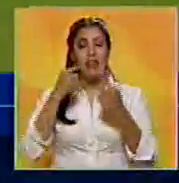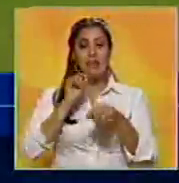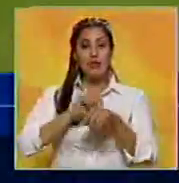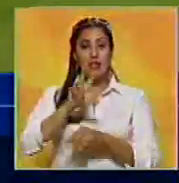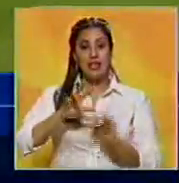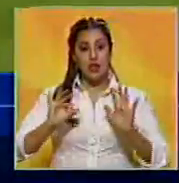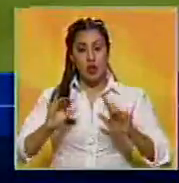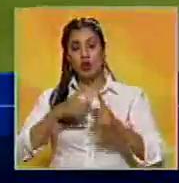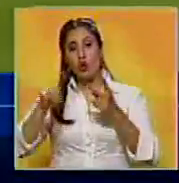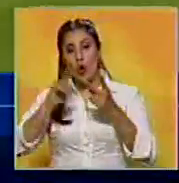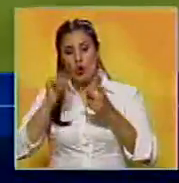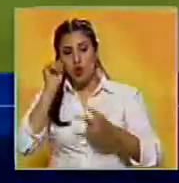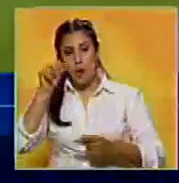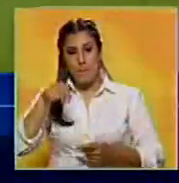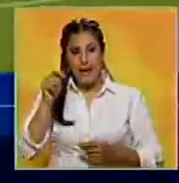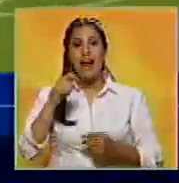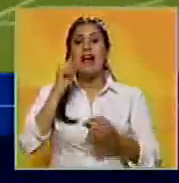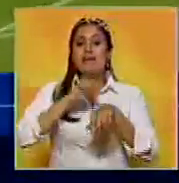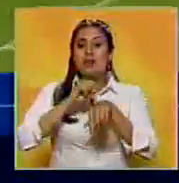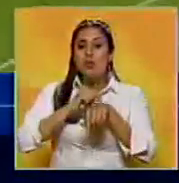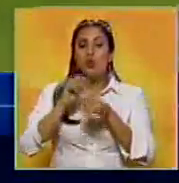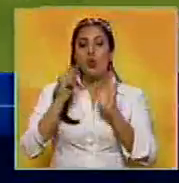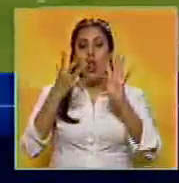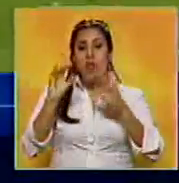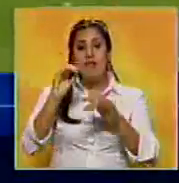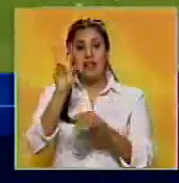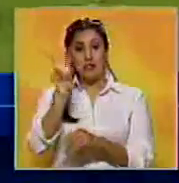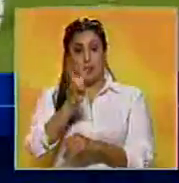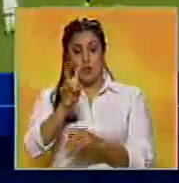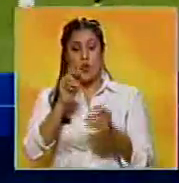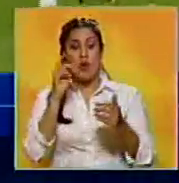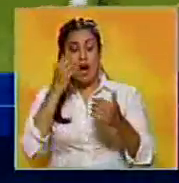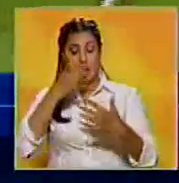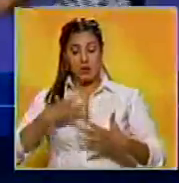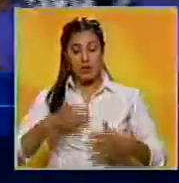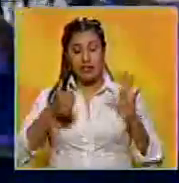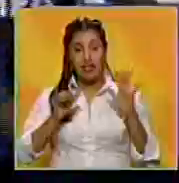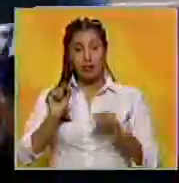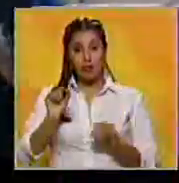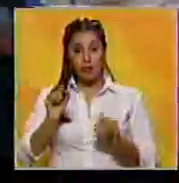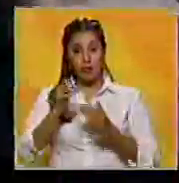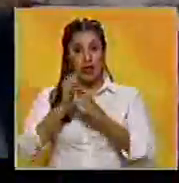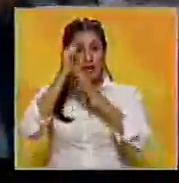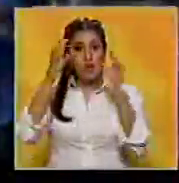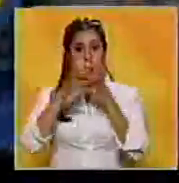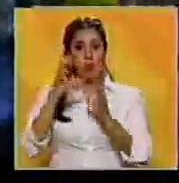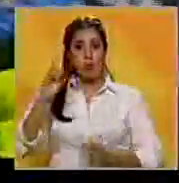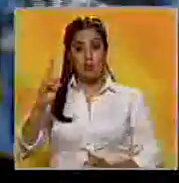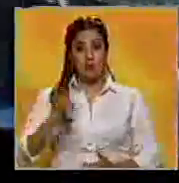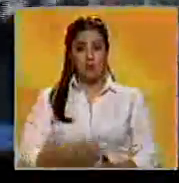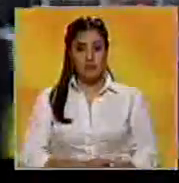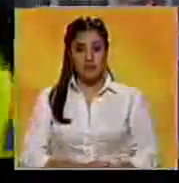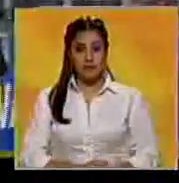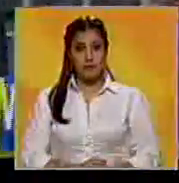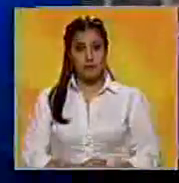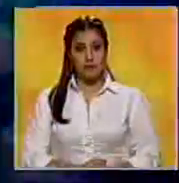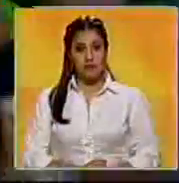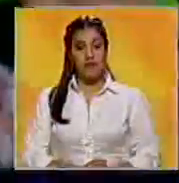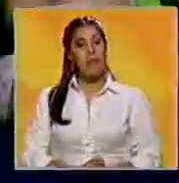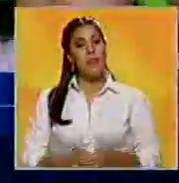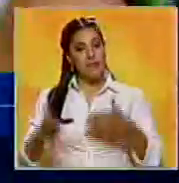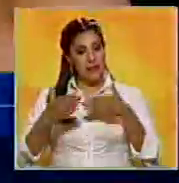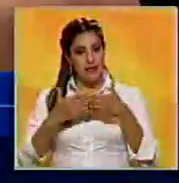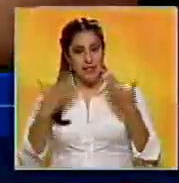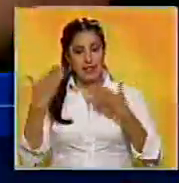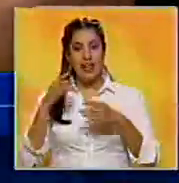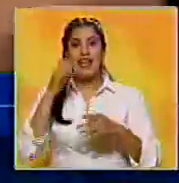minuto 38 y Matías Olivera al 90 convirtieron por la Celeste, que tiene 6 puntos y lidera el grupo D. Y